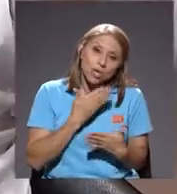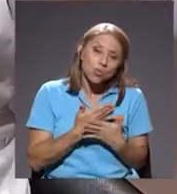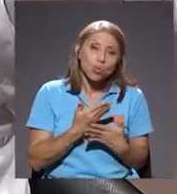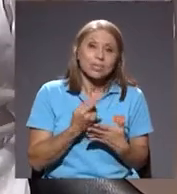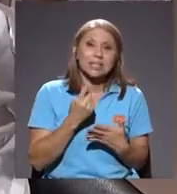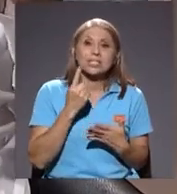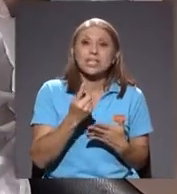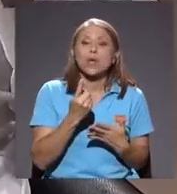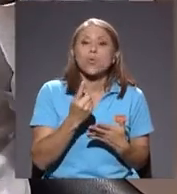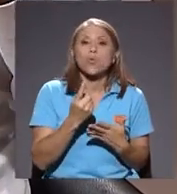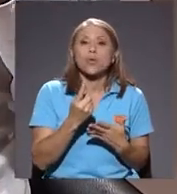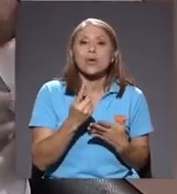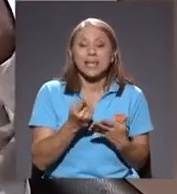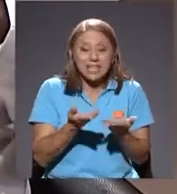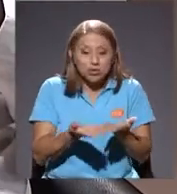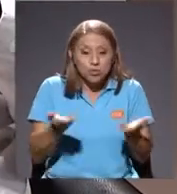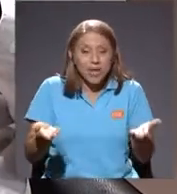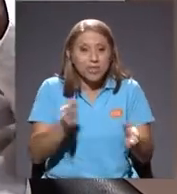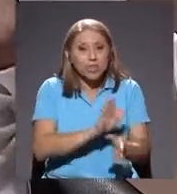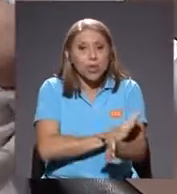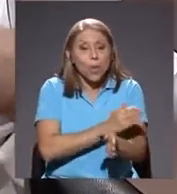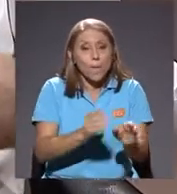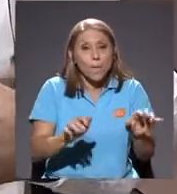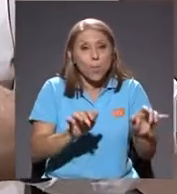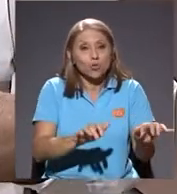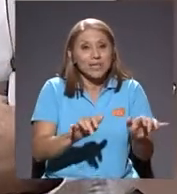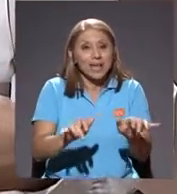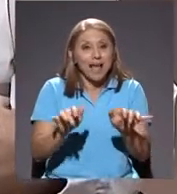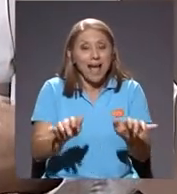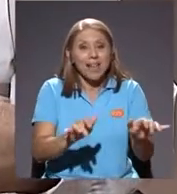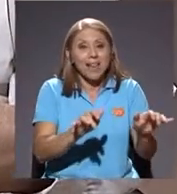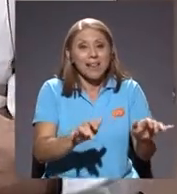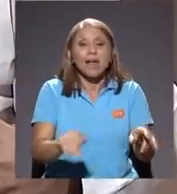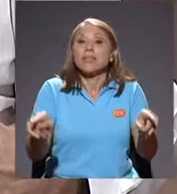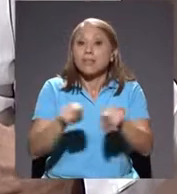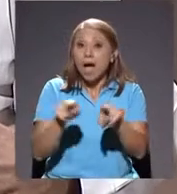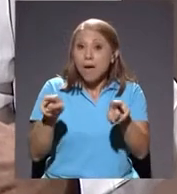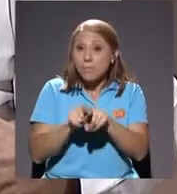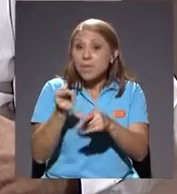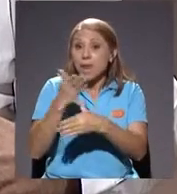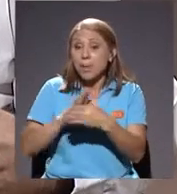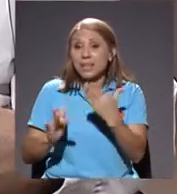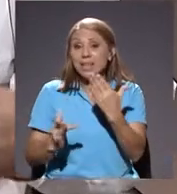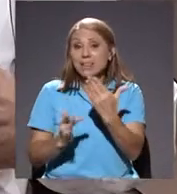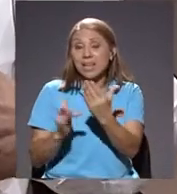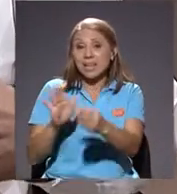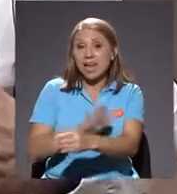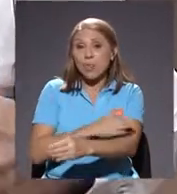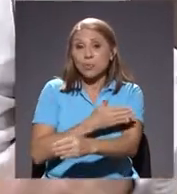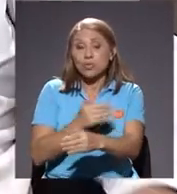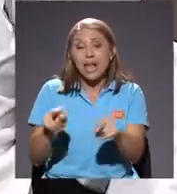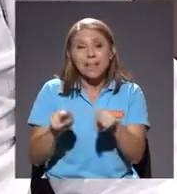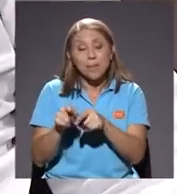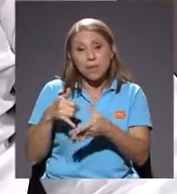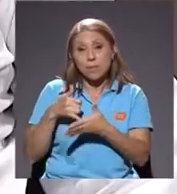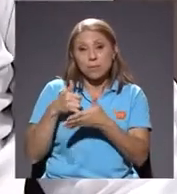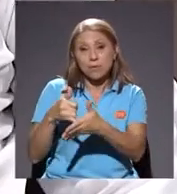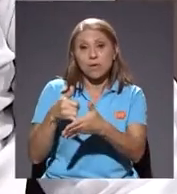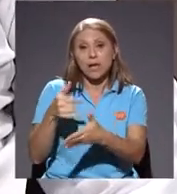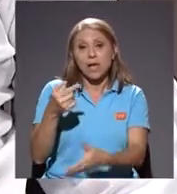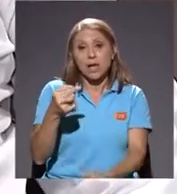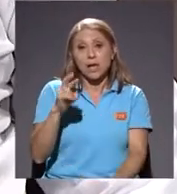instrumento sino además en la parte técnica musical que es muy compleja se gana un grammy